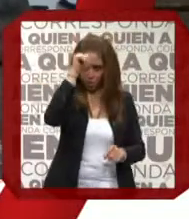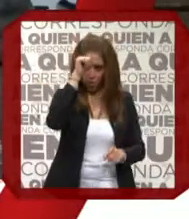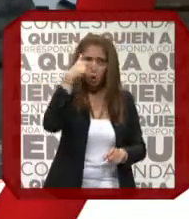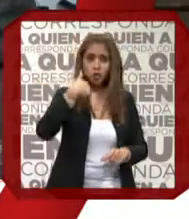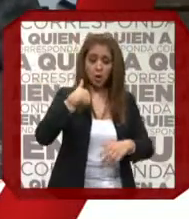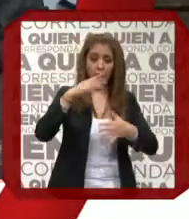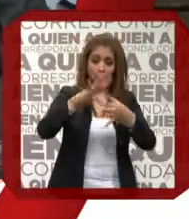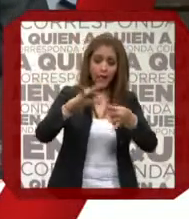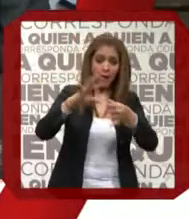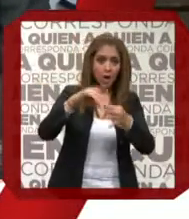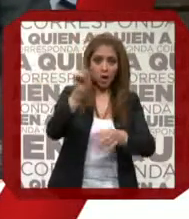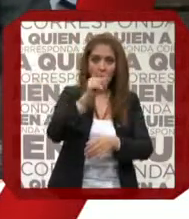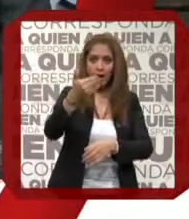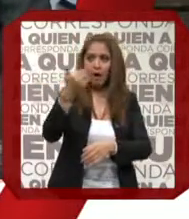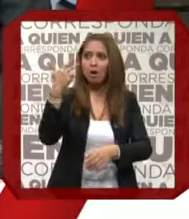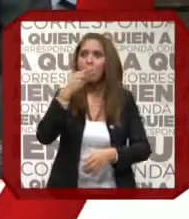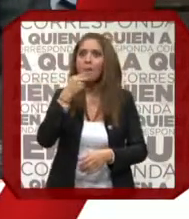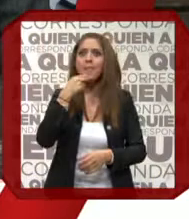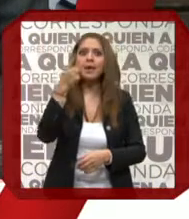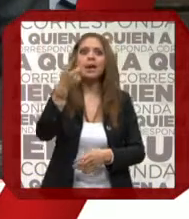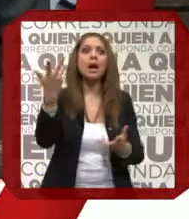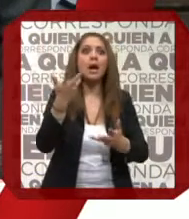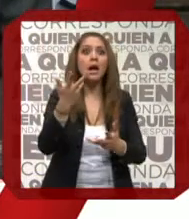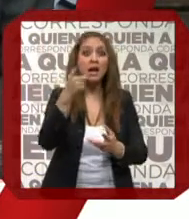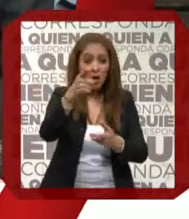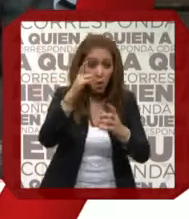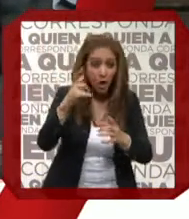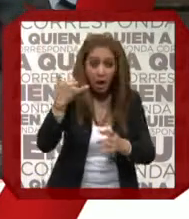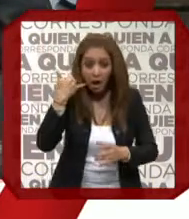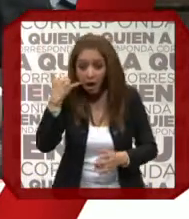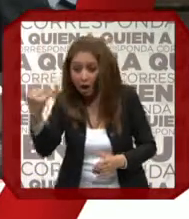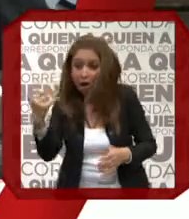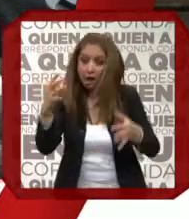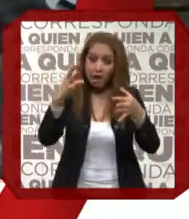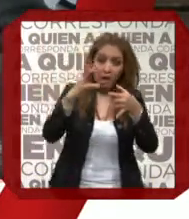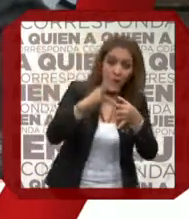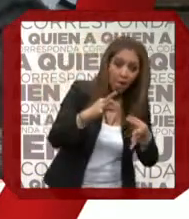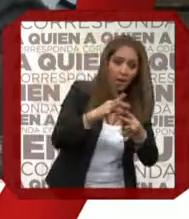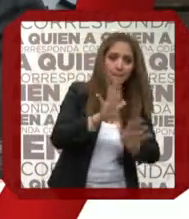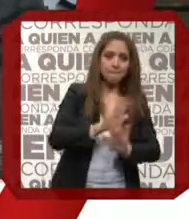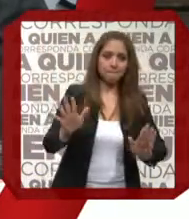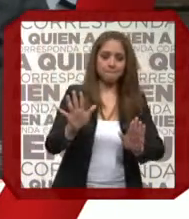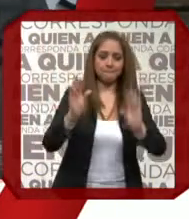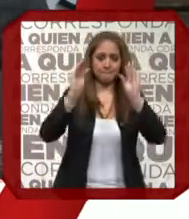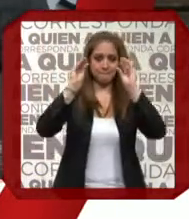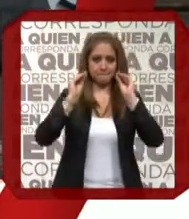para que no prevengamos a compadre que te están diciendo claro